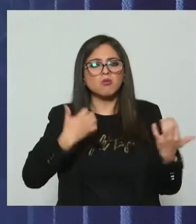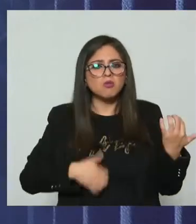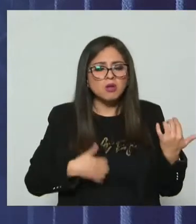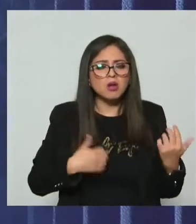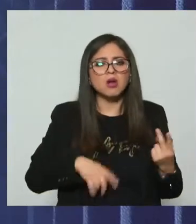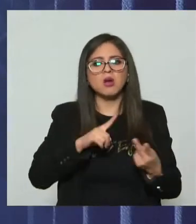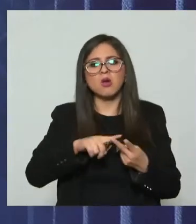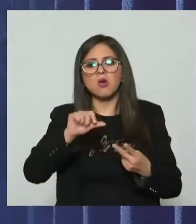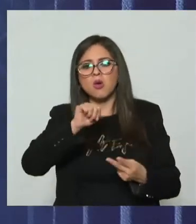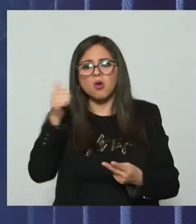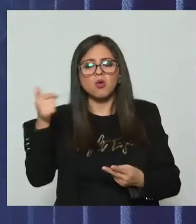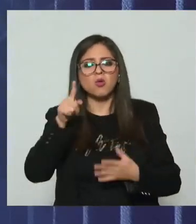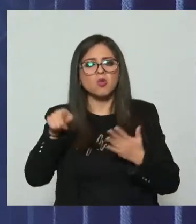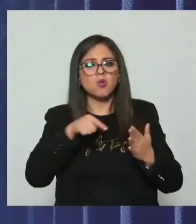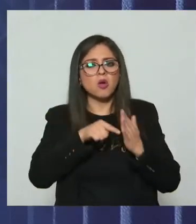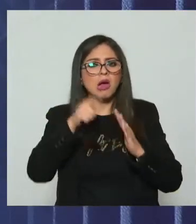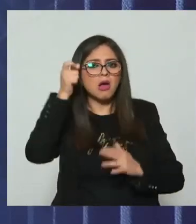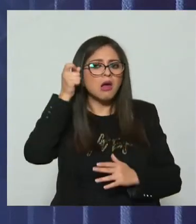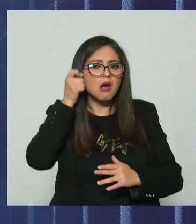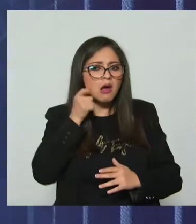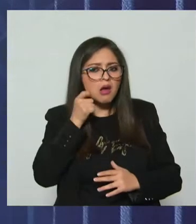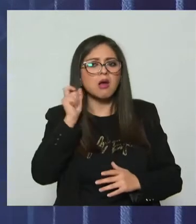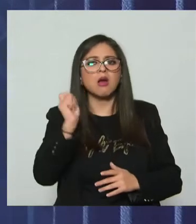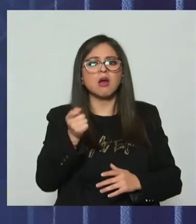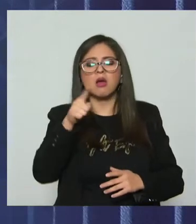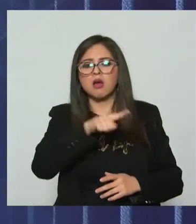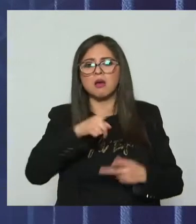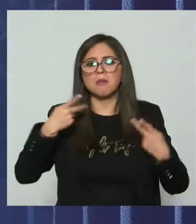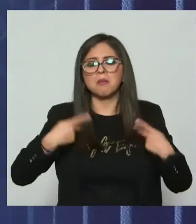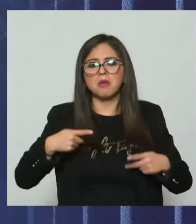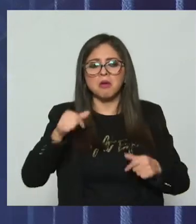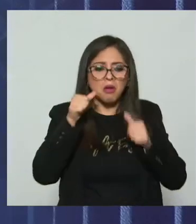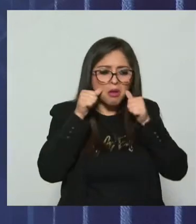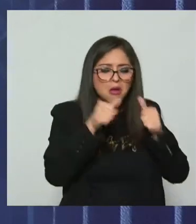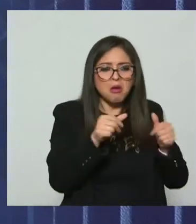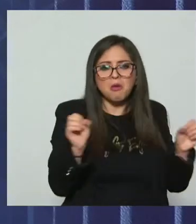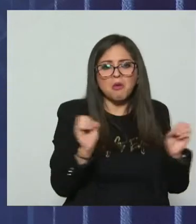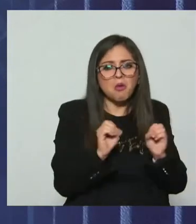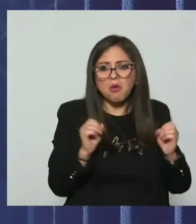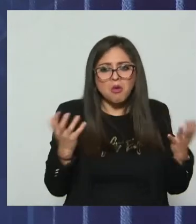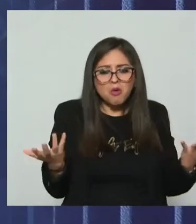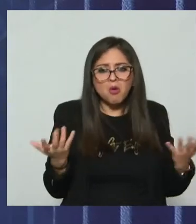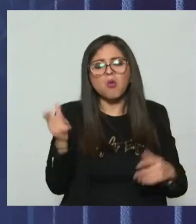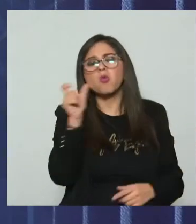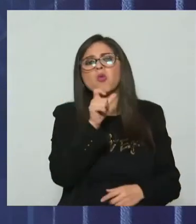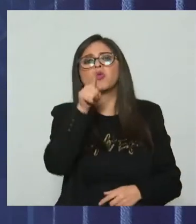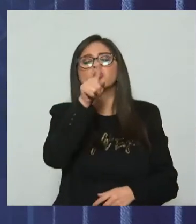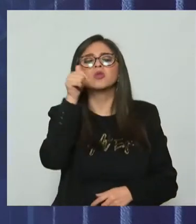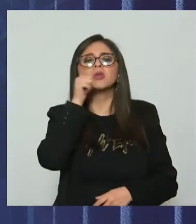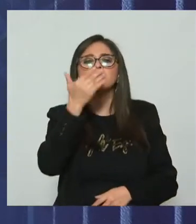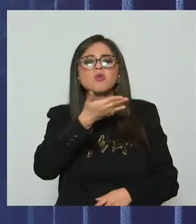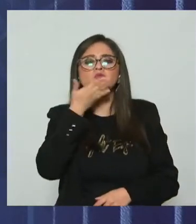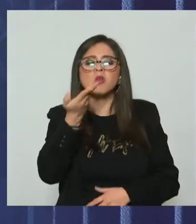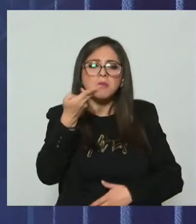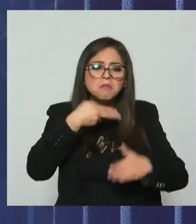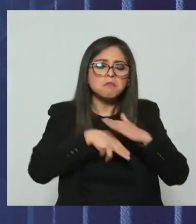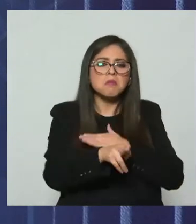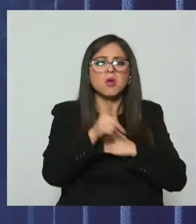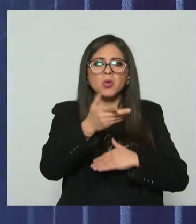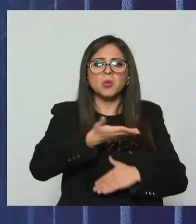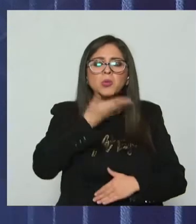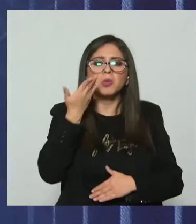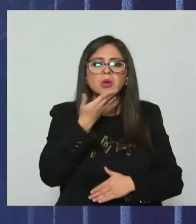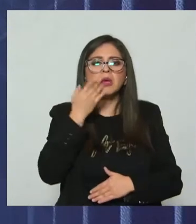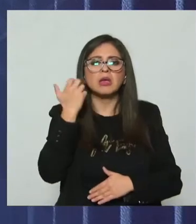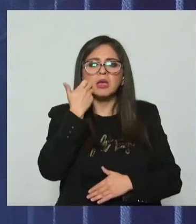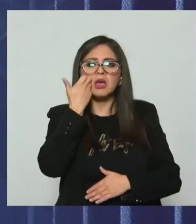estación Guerrero, son estaciones muy abandonadas y bueno, lo que queremos cuando abordamos este sistema público pues es que